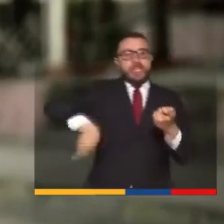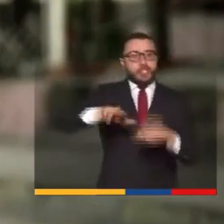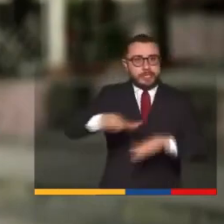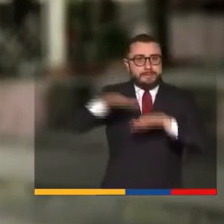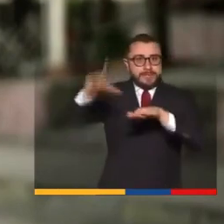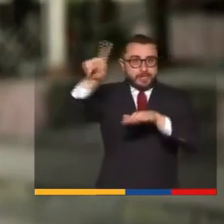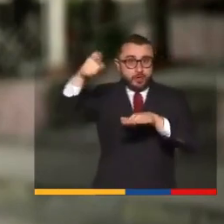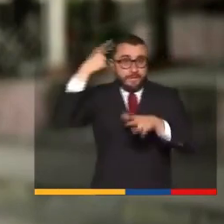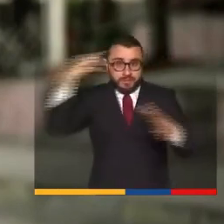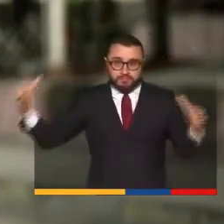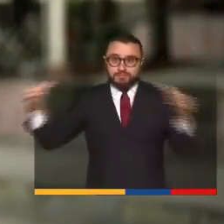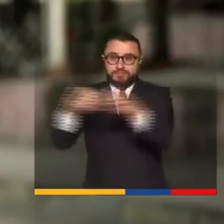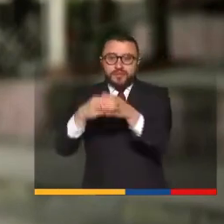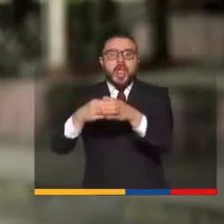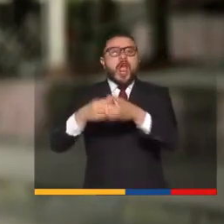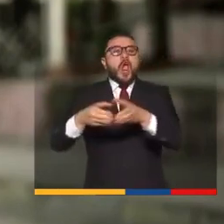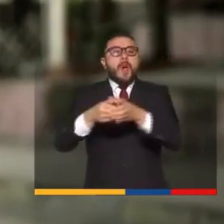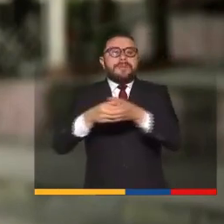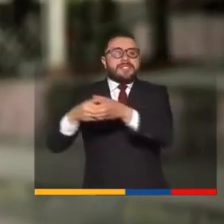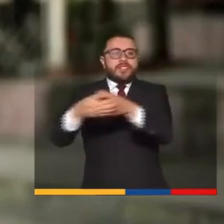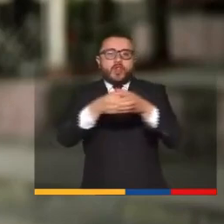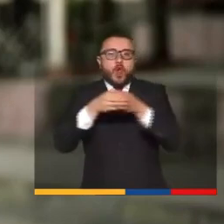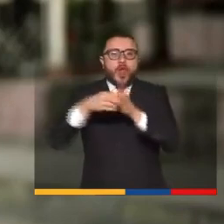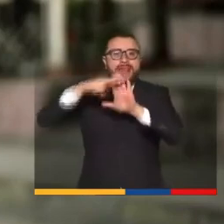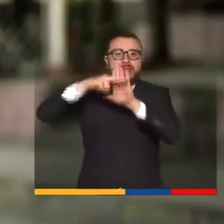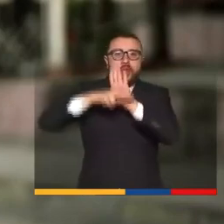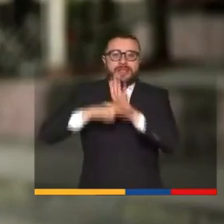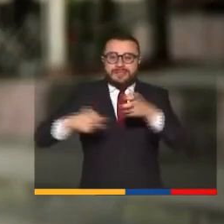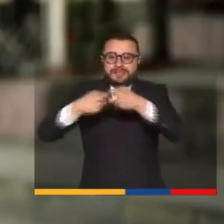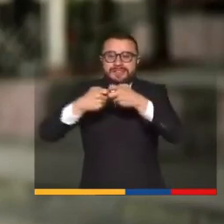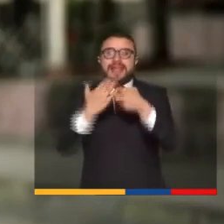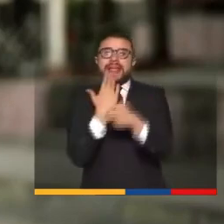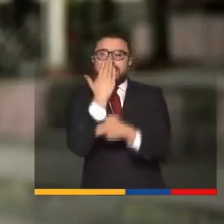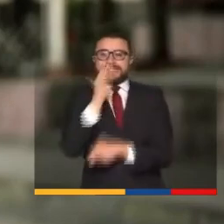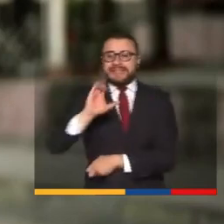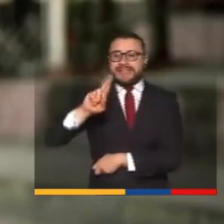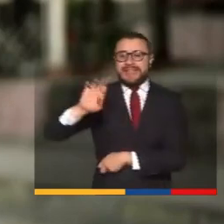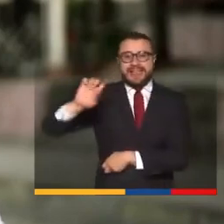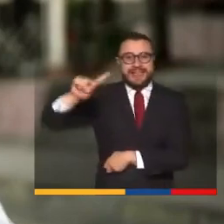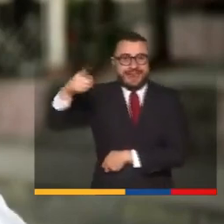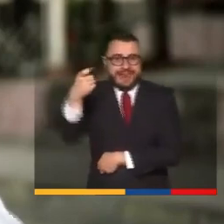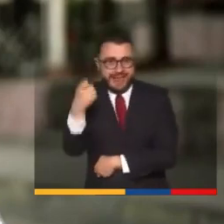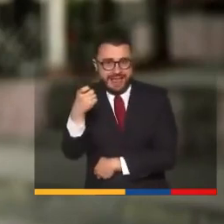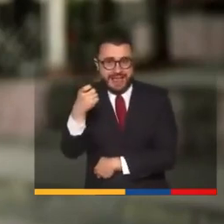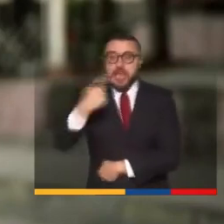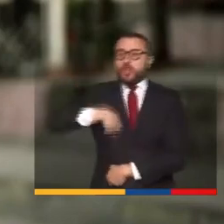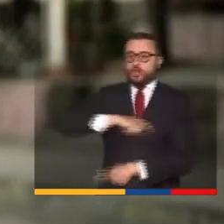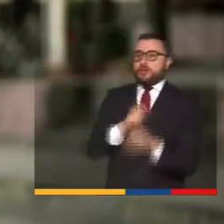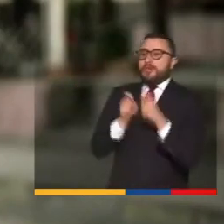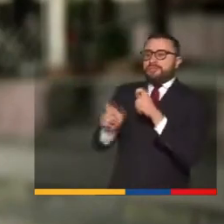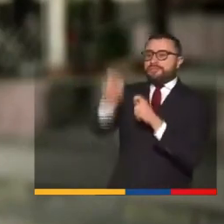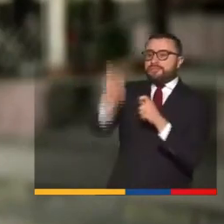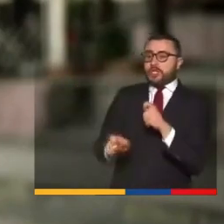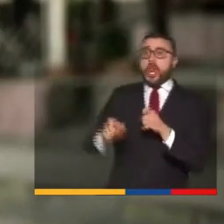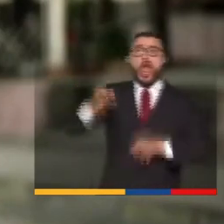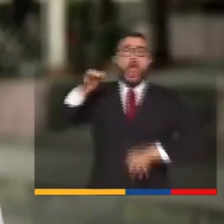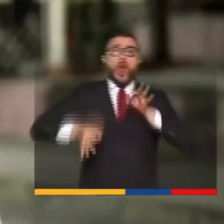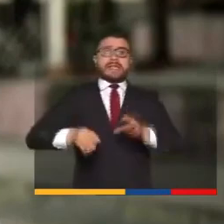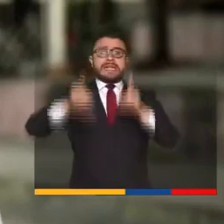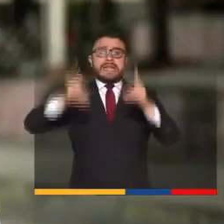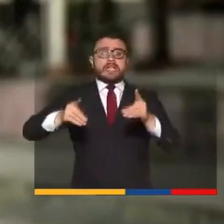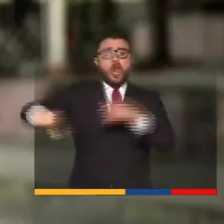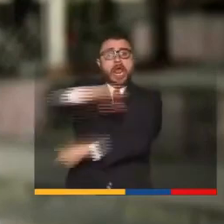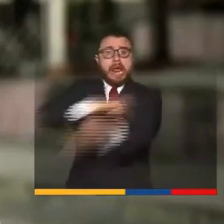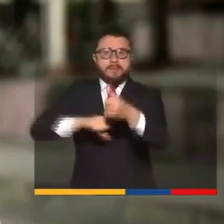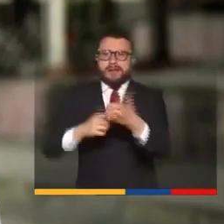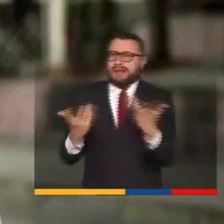representen en la Comisión de Regulación de Energía y Gas, la CREG, que es la entidad que por ley podría cambiar esta